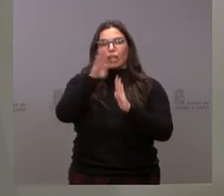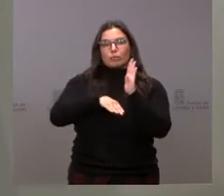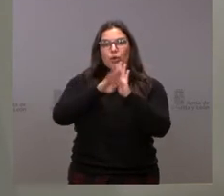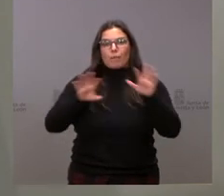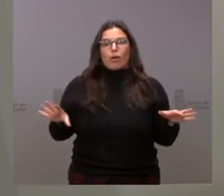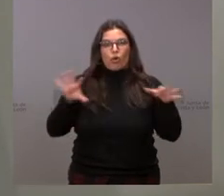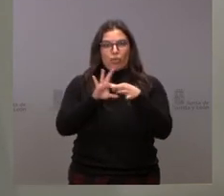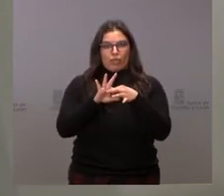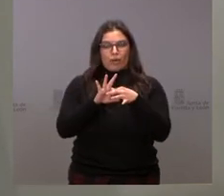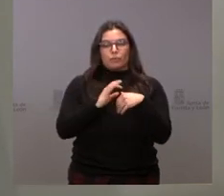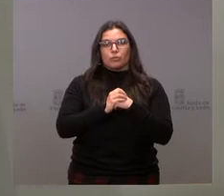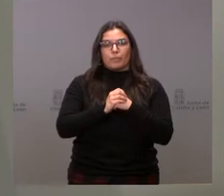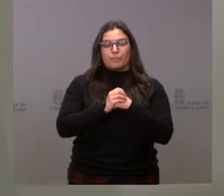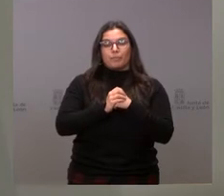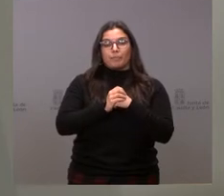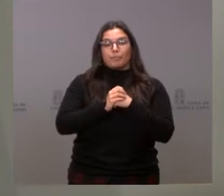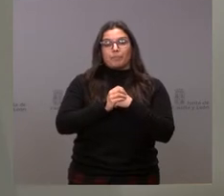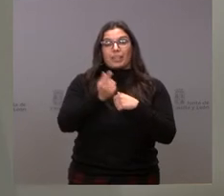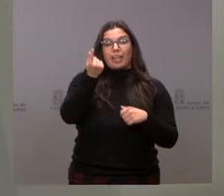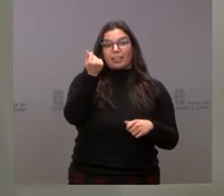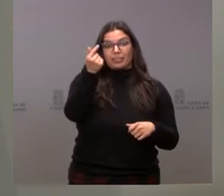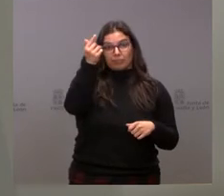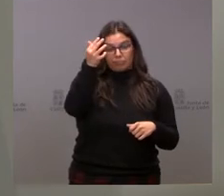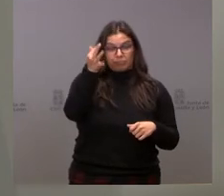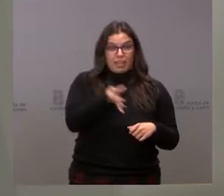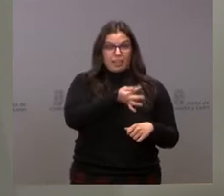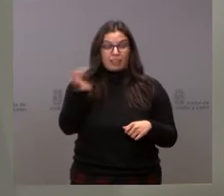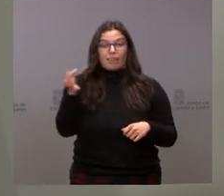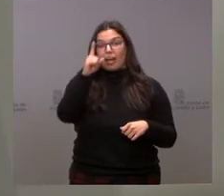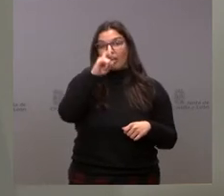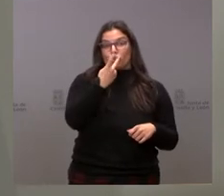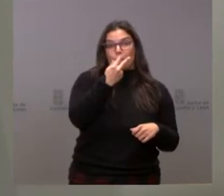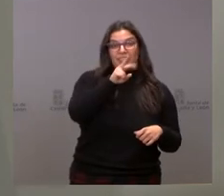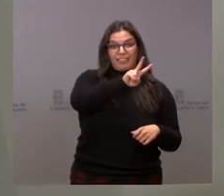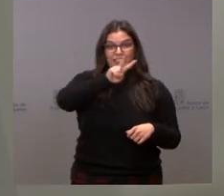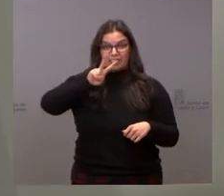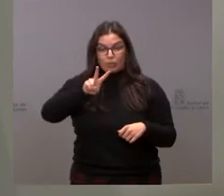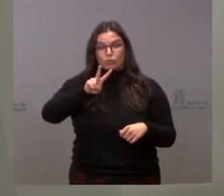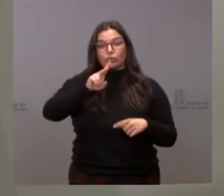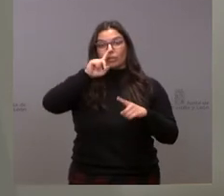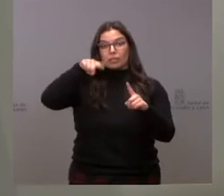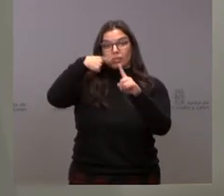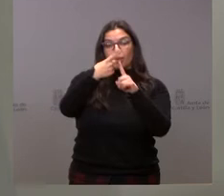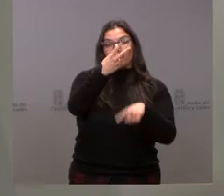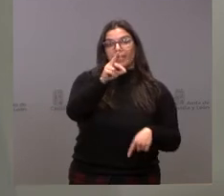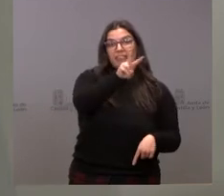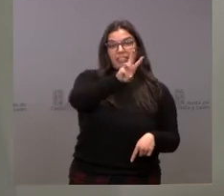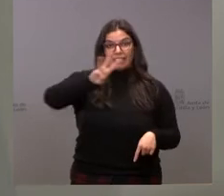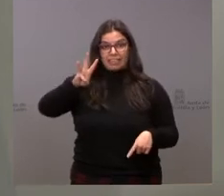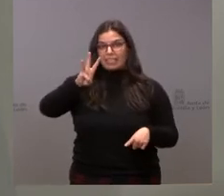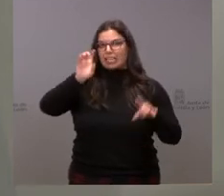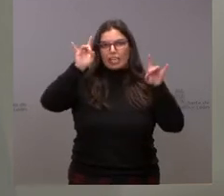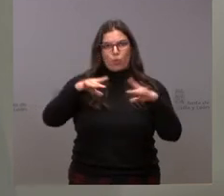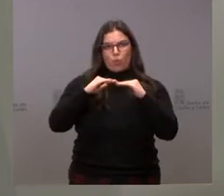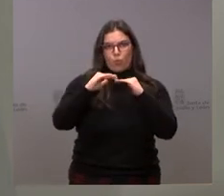estas tarifas se congelan para los años 2022 y 2023 es el